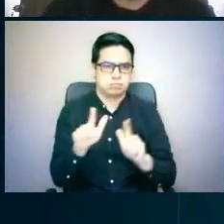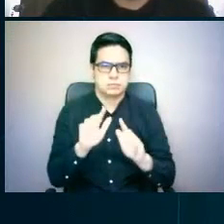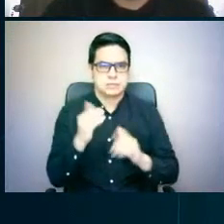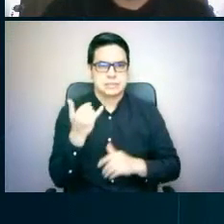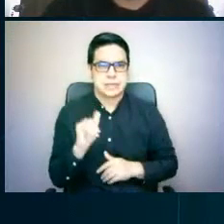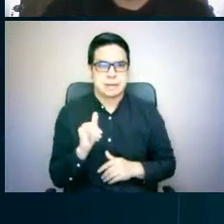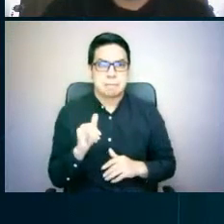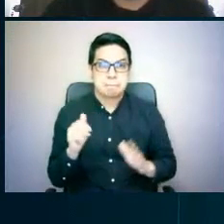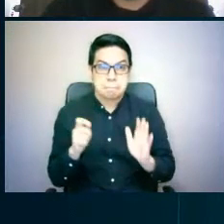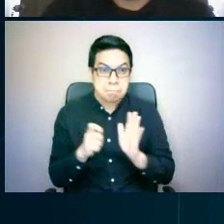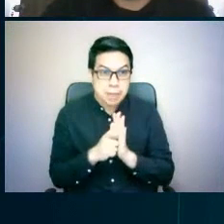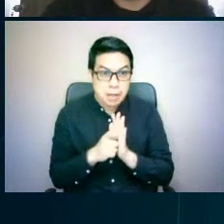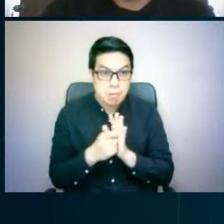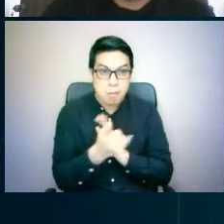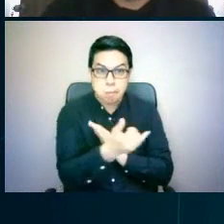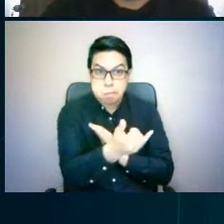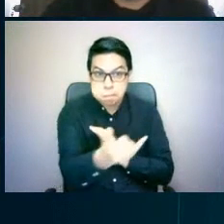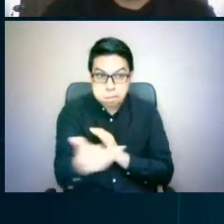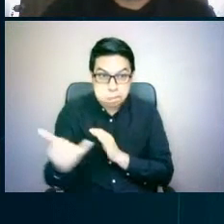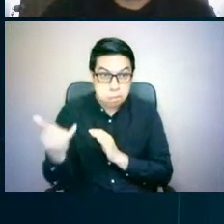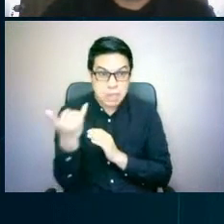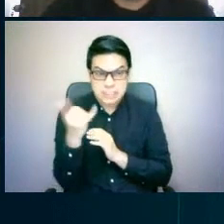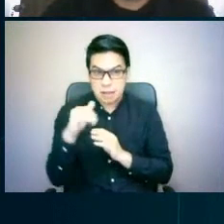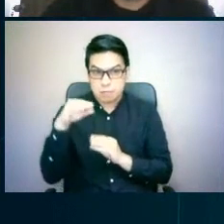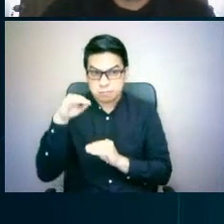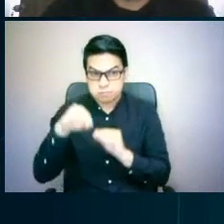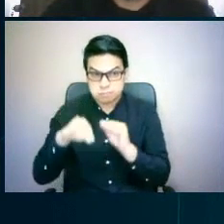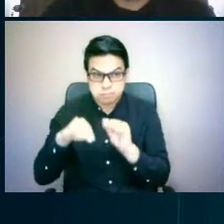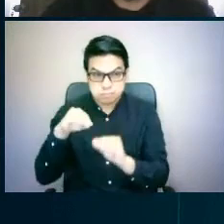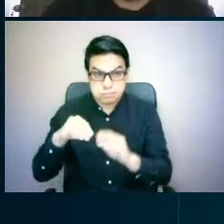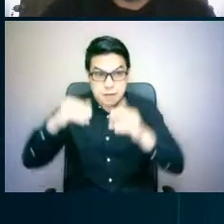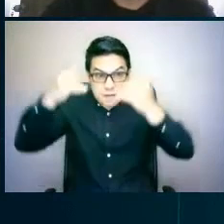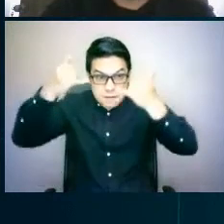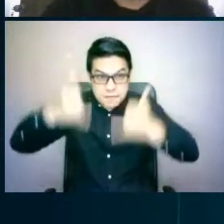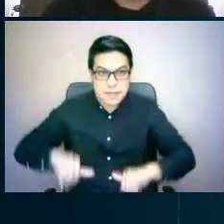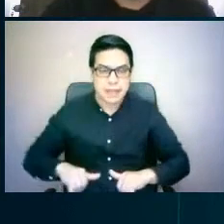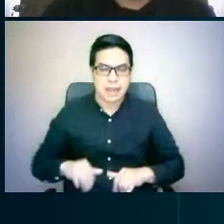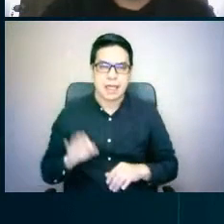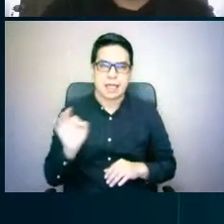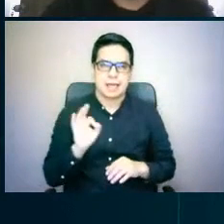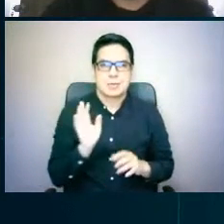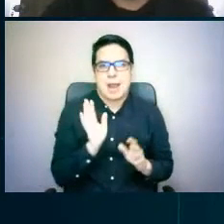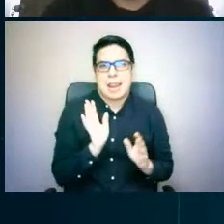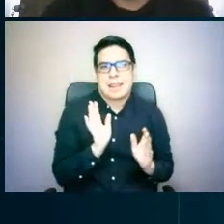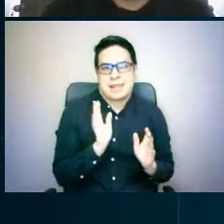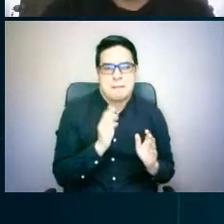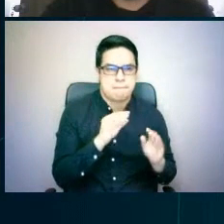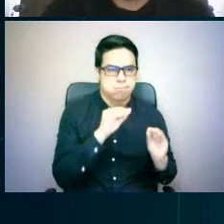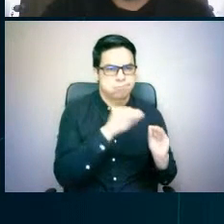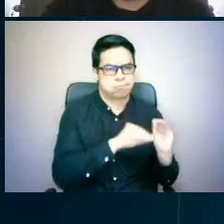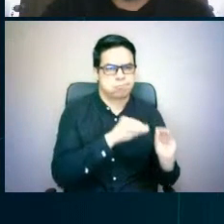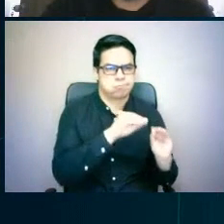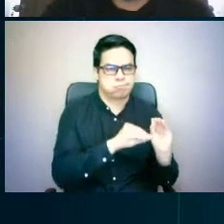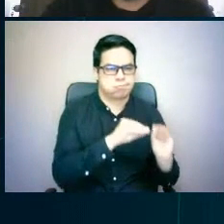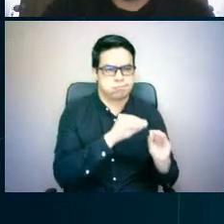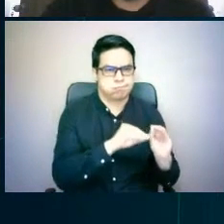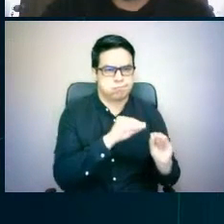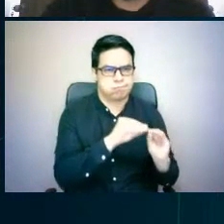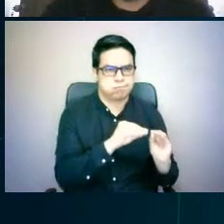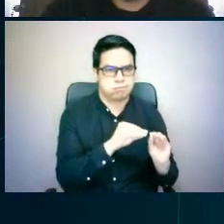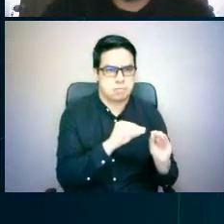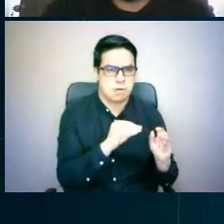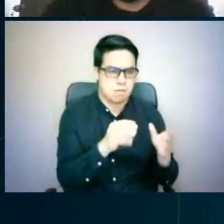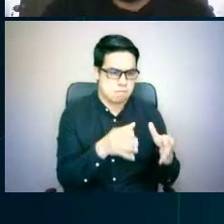lo tienen desarrollado. Ya desarrollaron como el alma del equipo, pero no han desarrollado el resto